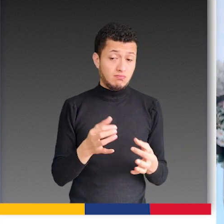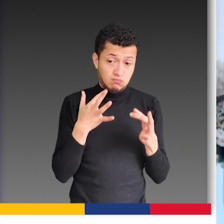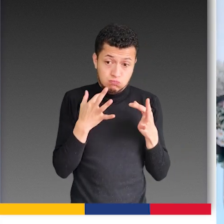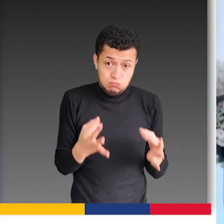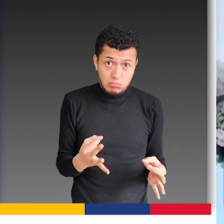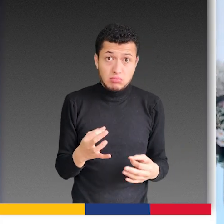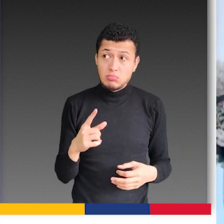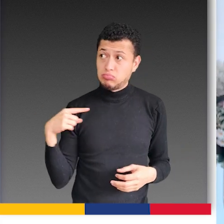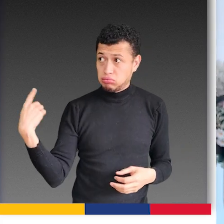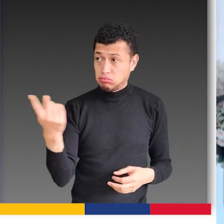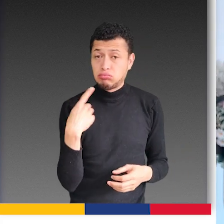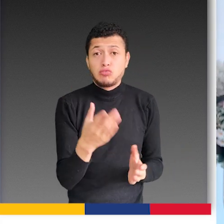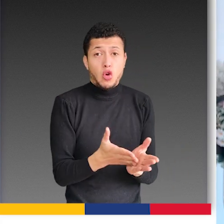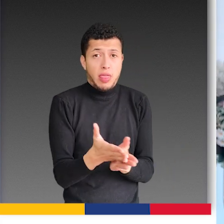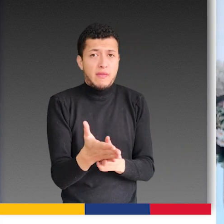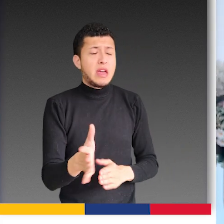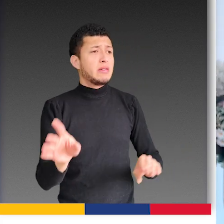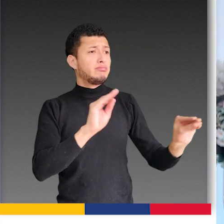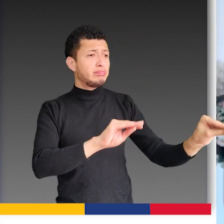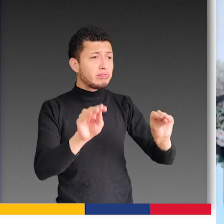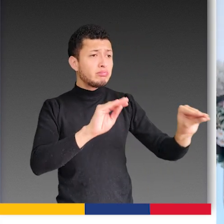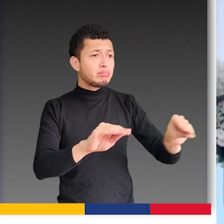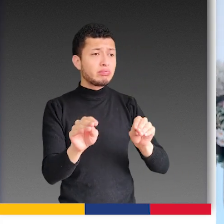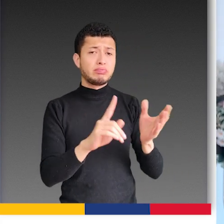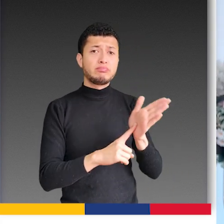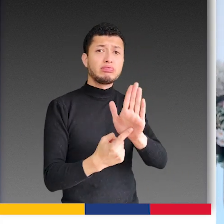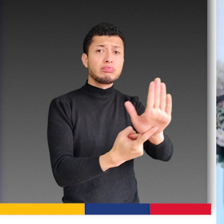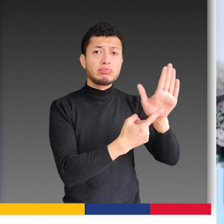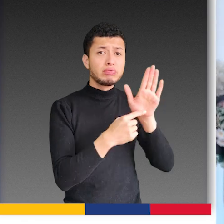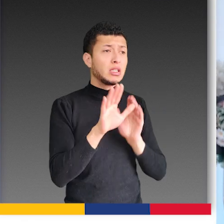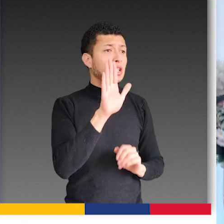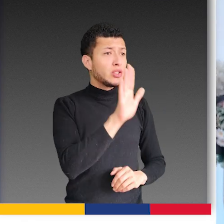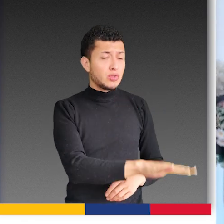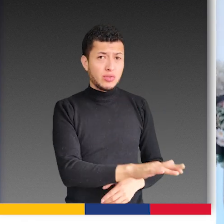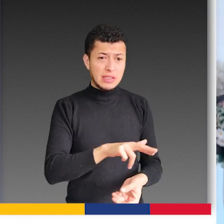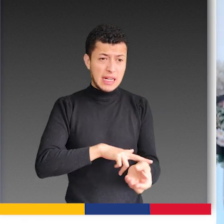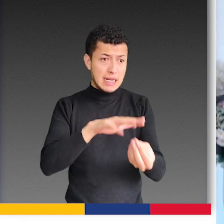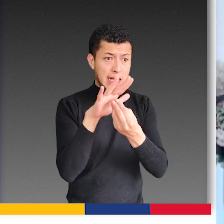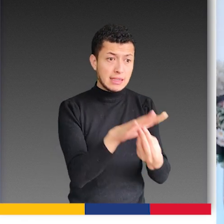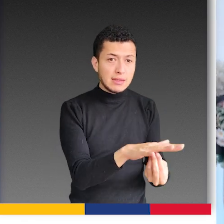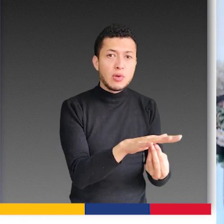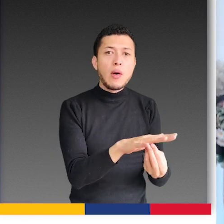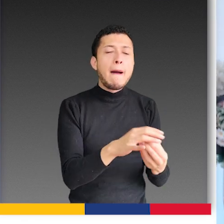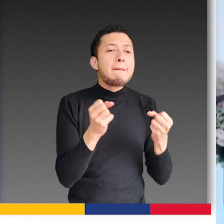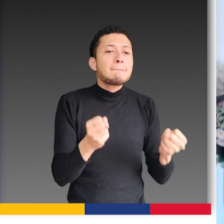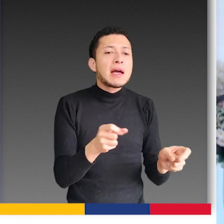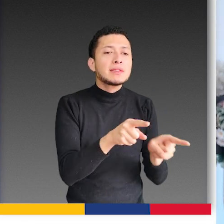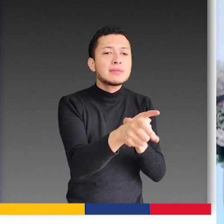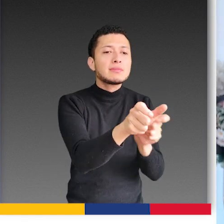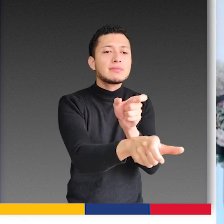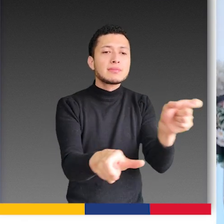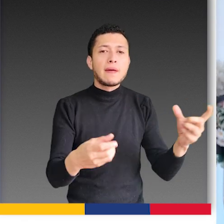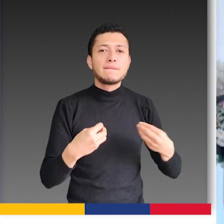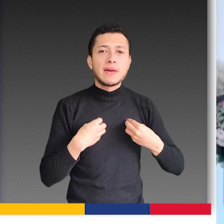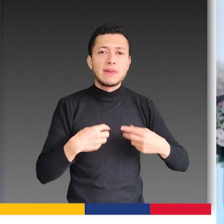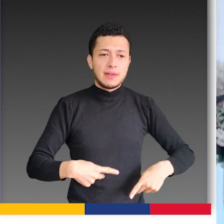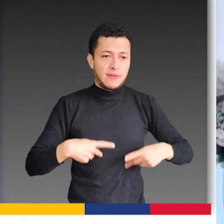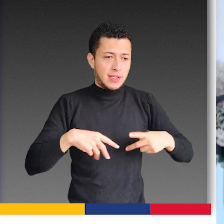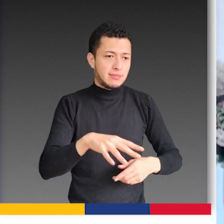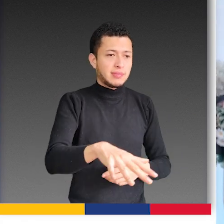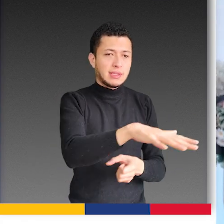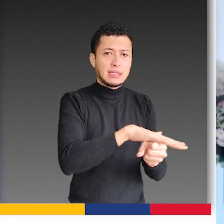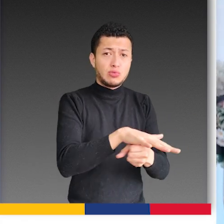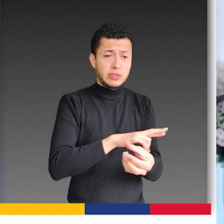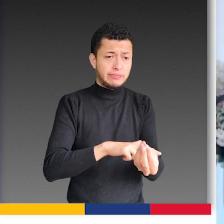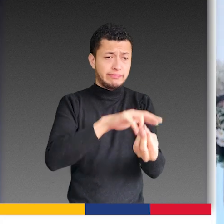nos discriminen, porque se traduce y se enseña el racismo, sino que se traduce en las condiciones